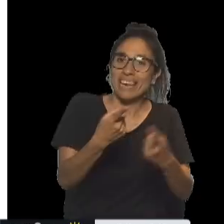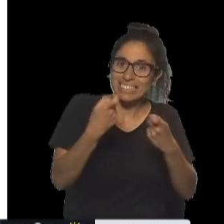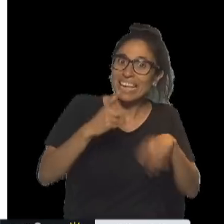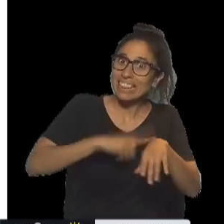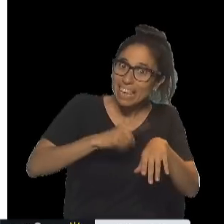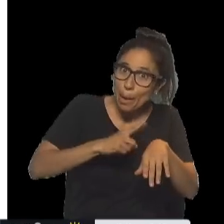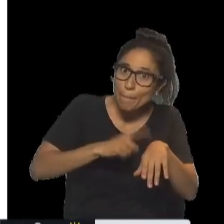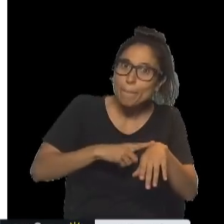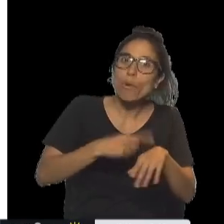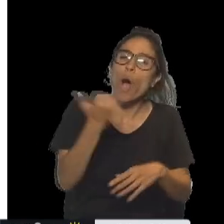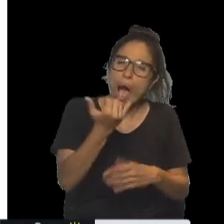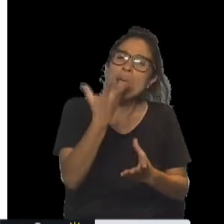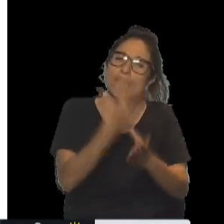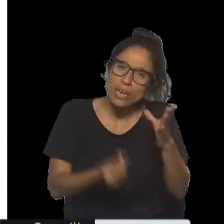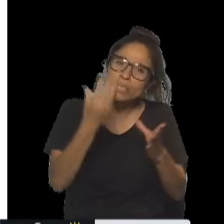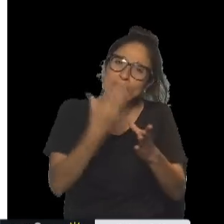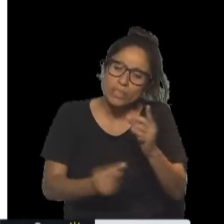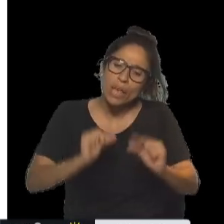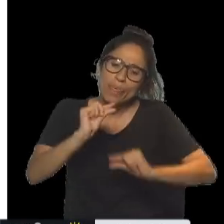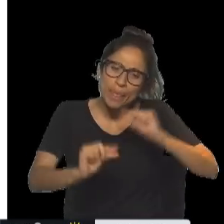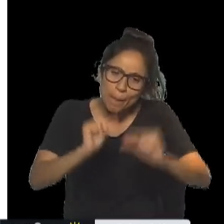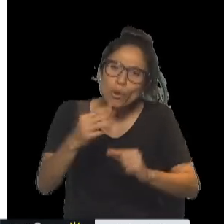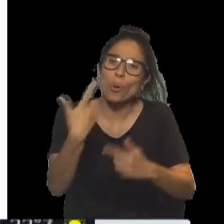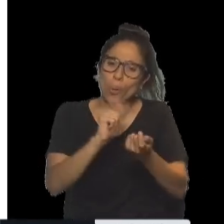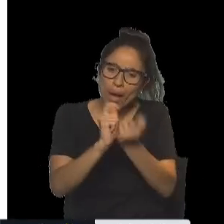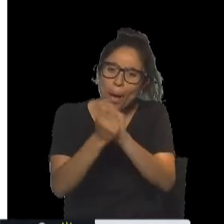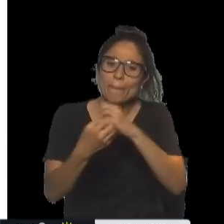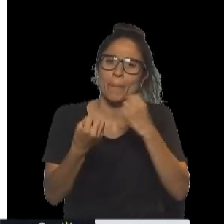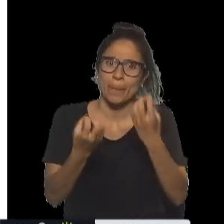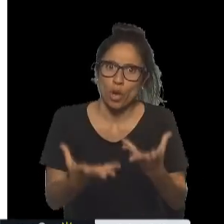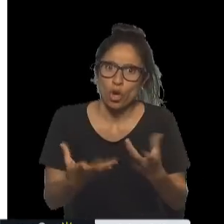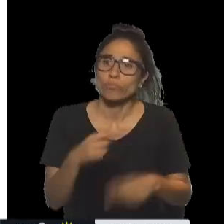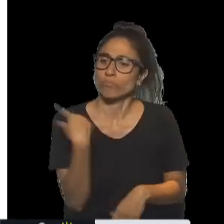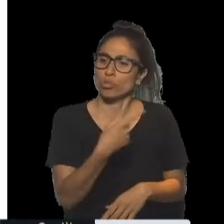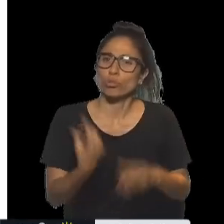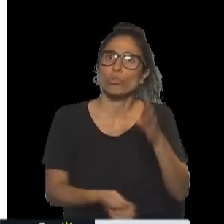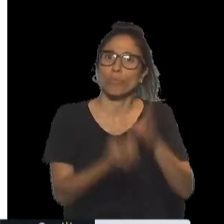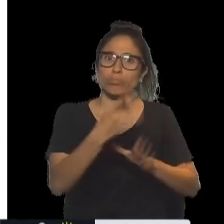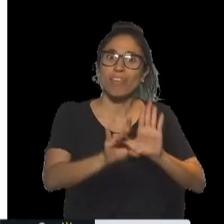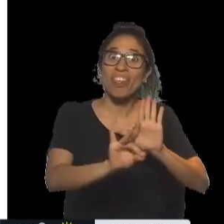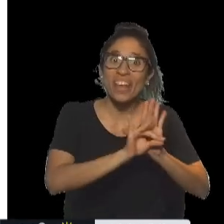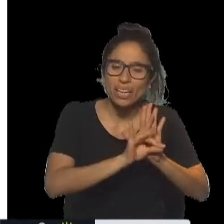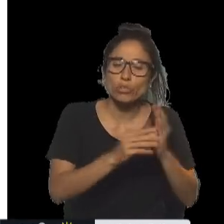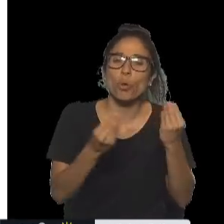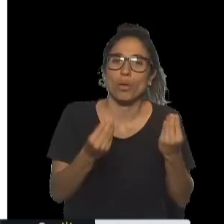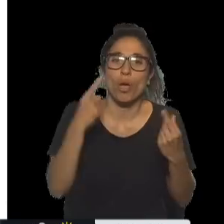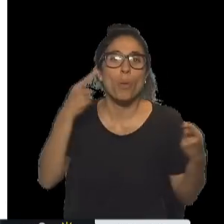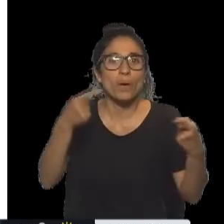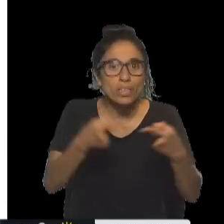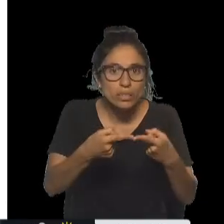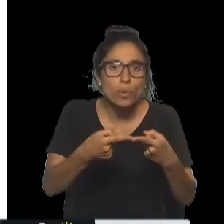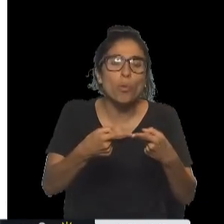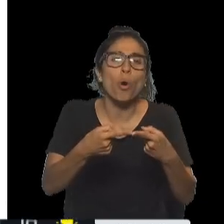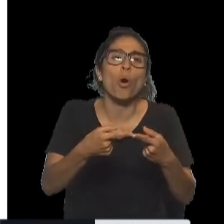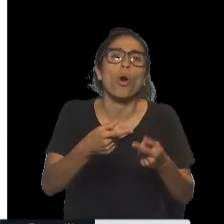Y de hecho, nosotros vamos a sacar un decreto corrigiendo el decreto anterior porque la decisión del presidente es cumplir con una promesa de campaña. Vamos a